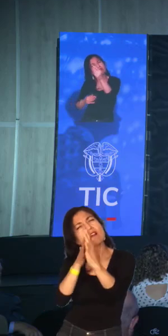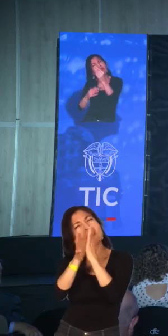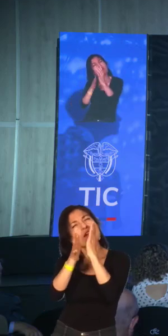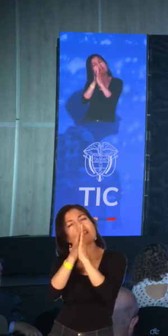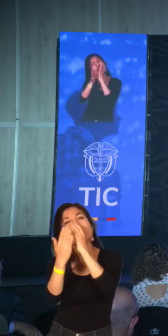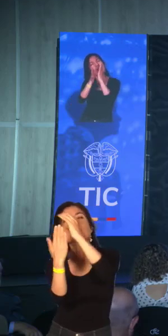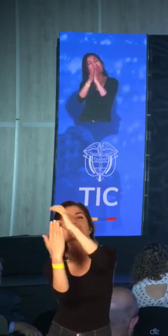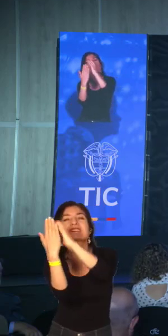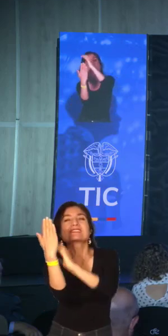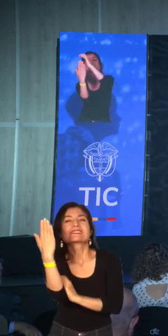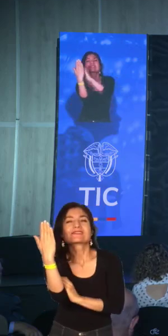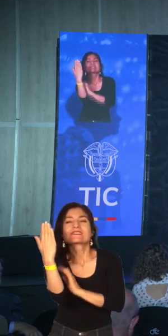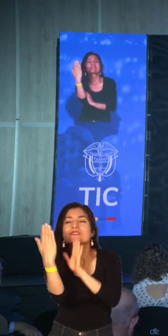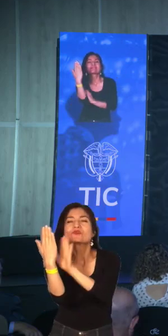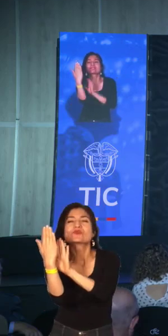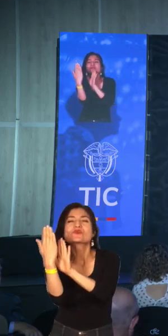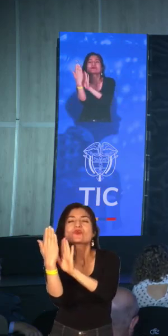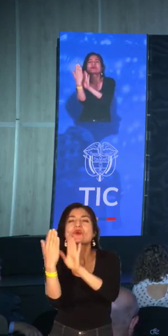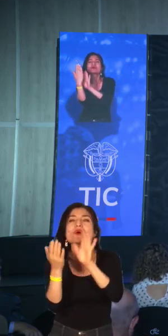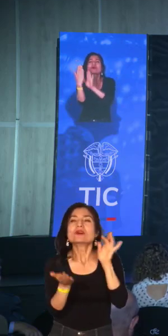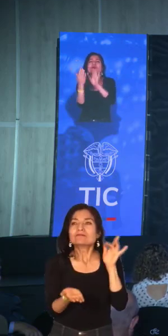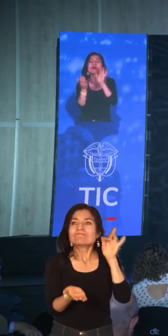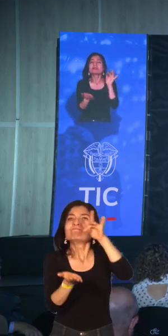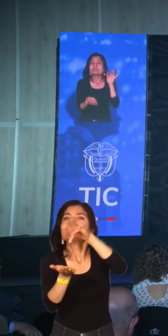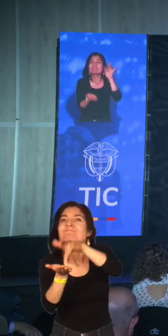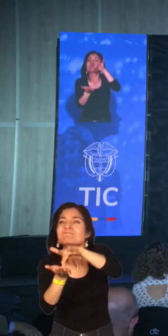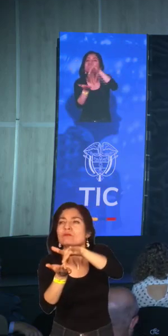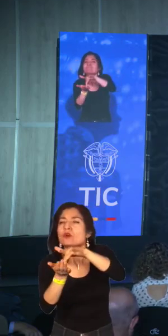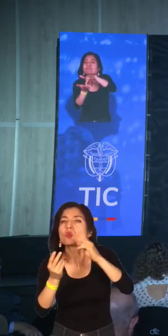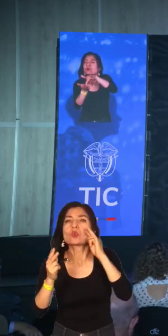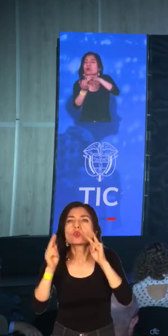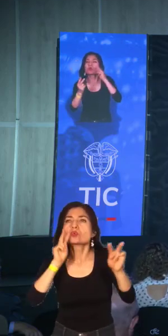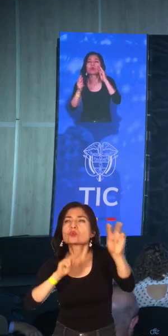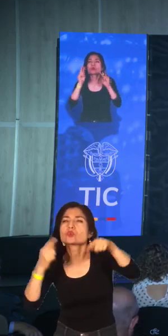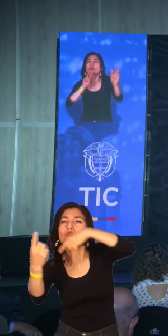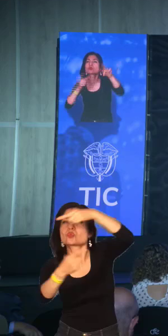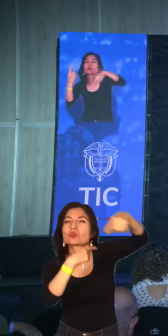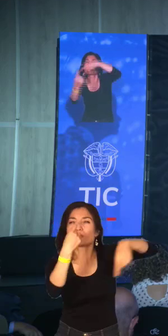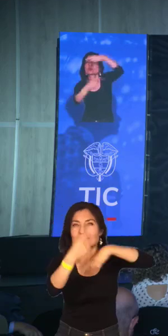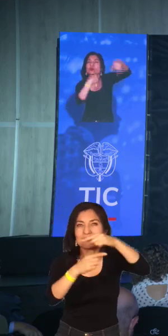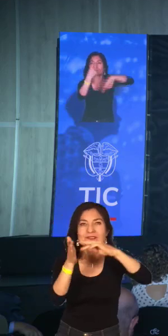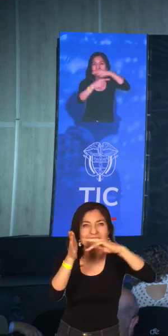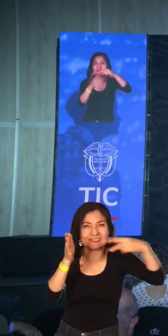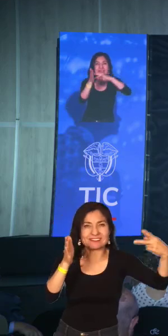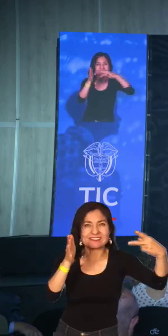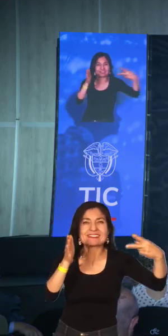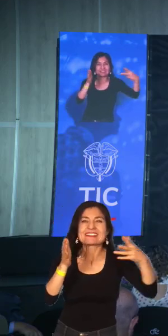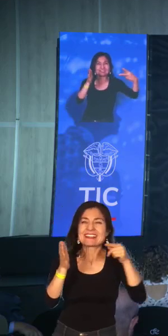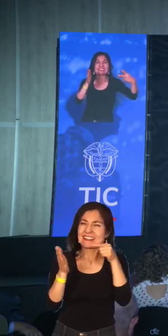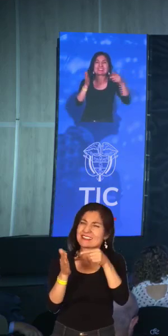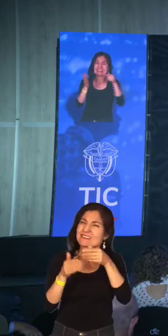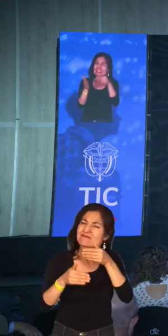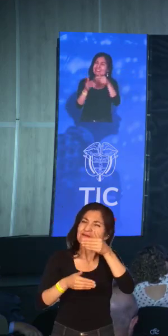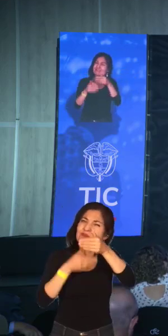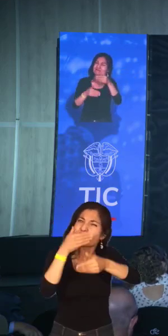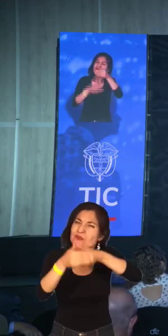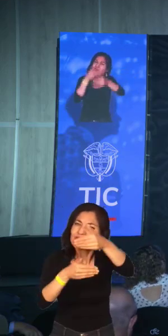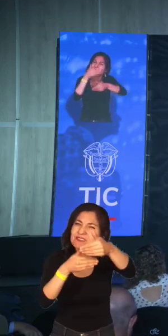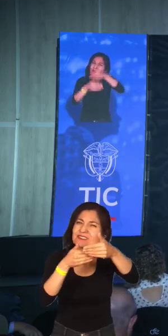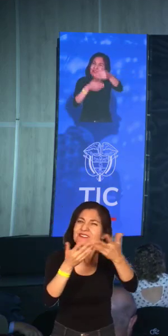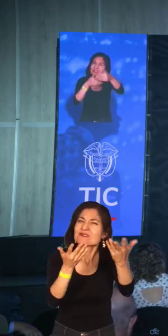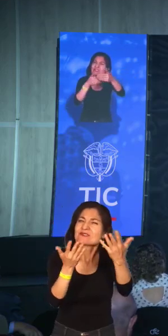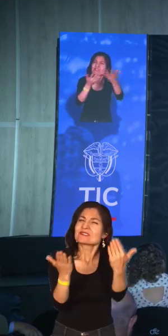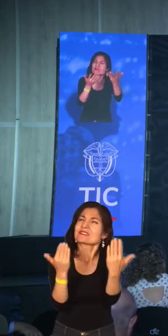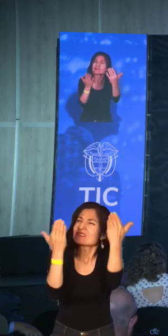hablaste del certificado de, como destino turístico inteligente, en qué consiste, cuáles son como los beneficios, cómo es el proceso. Sí,